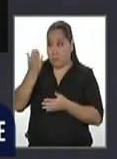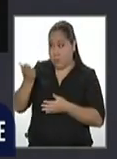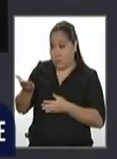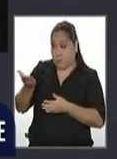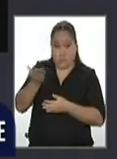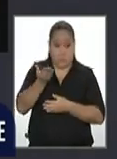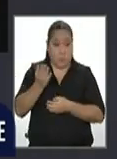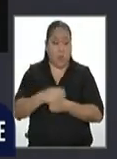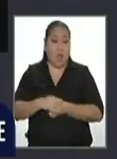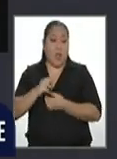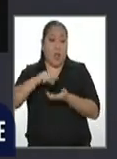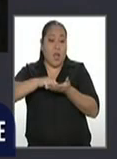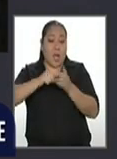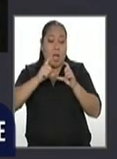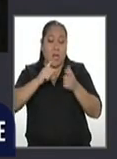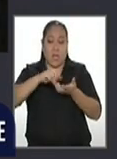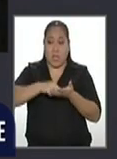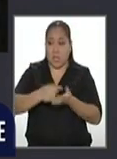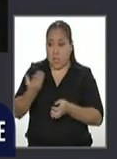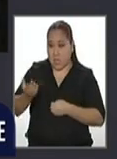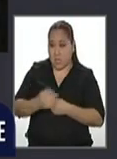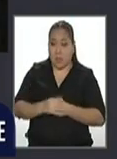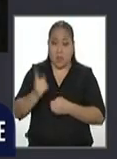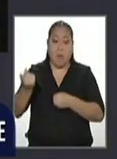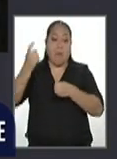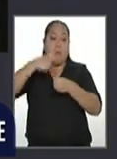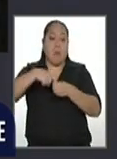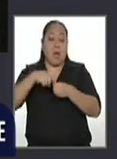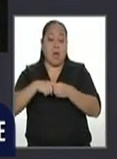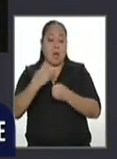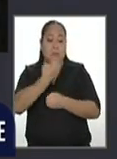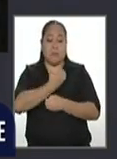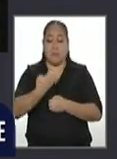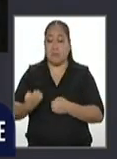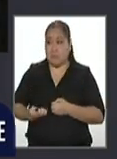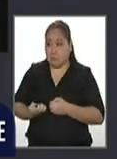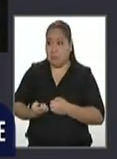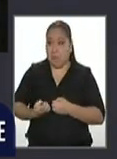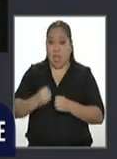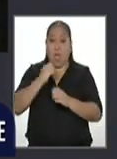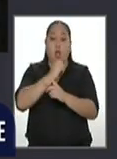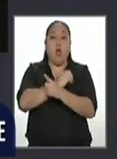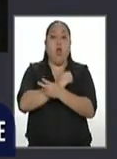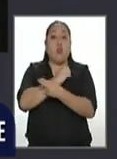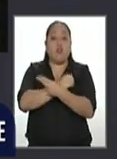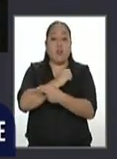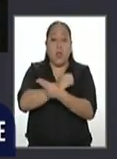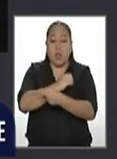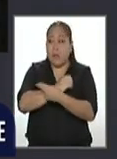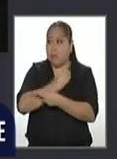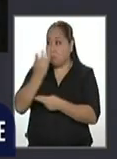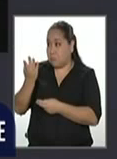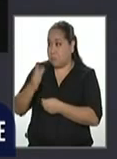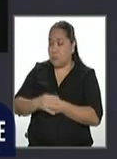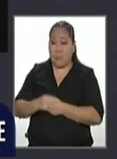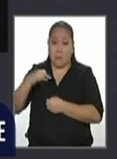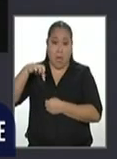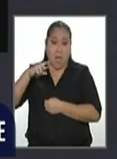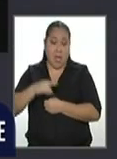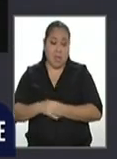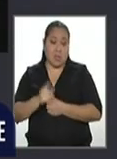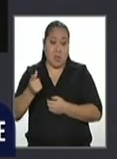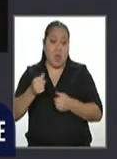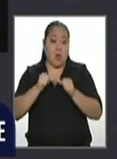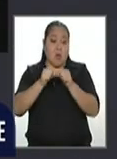Boluarte de la RENIEC, si uno ha sido parte del gobierno de Ollanta Humala, como el señor Pari, si uno ha sido asesor y sigue siendo asesor del Ministerio de